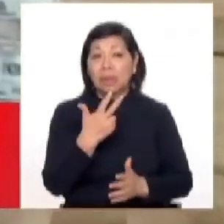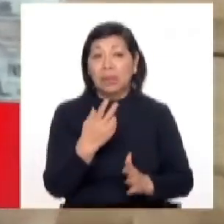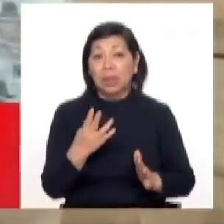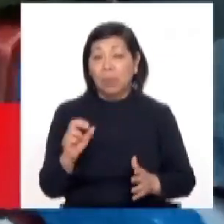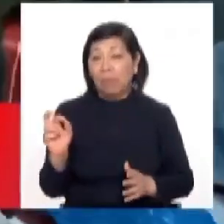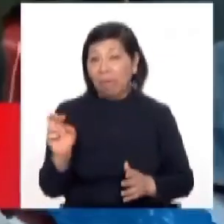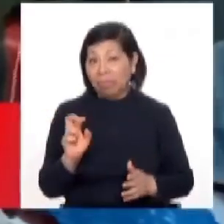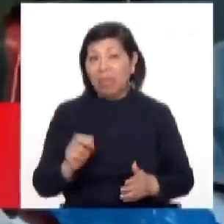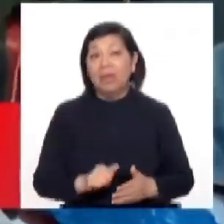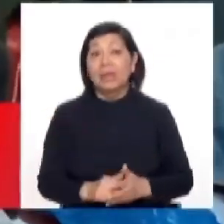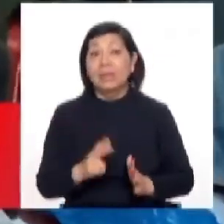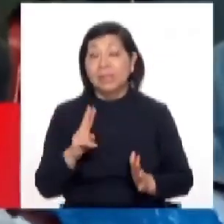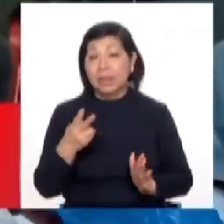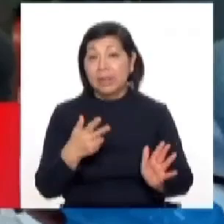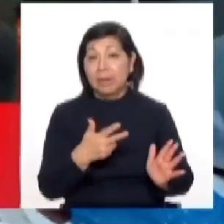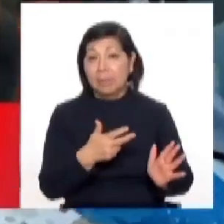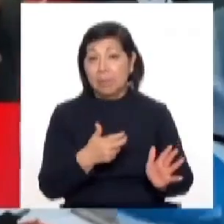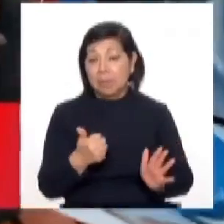$11,639,